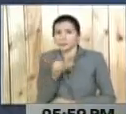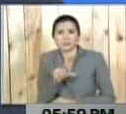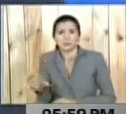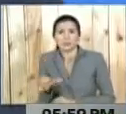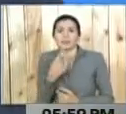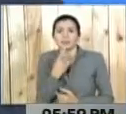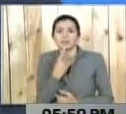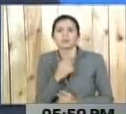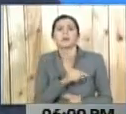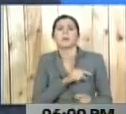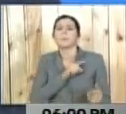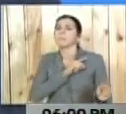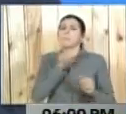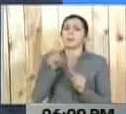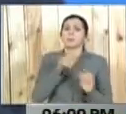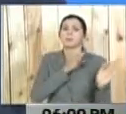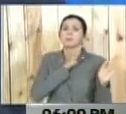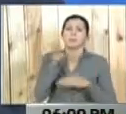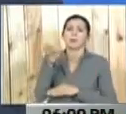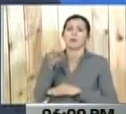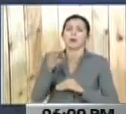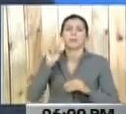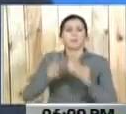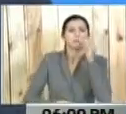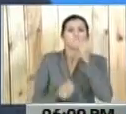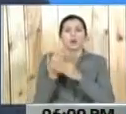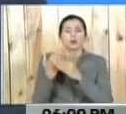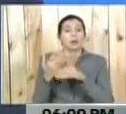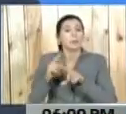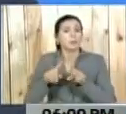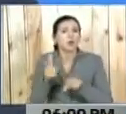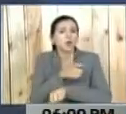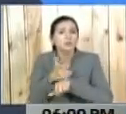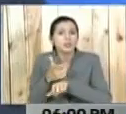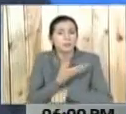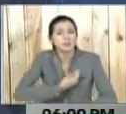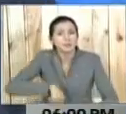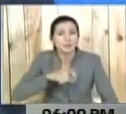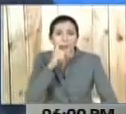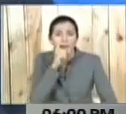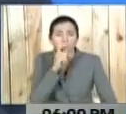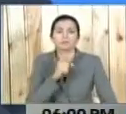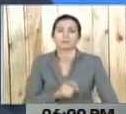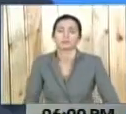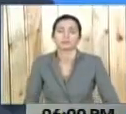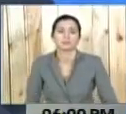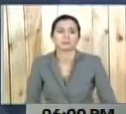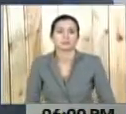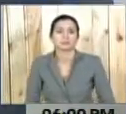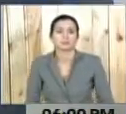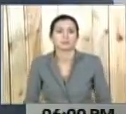llamaron a la toma de Miraflores. El gobierno revolucionario del presidente Nicolás Maduro, bueno,